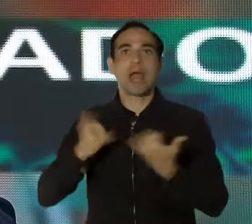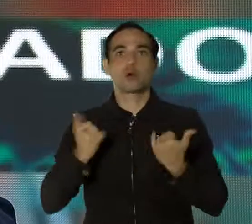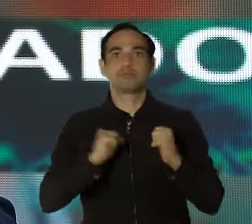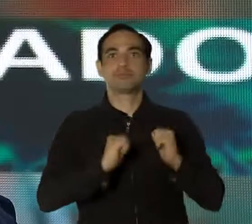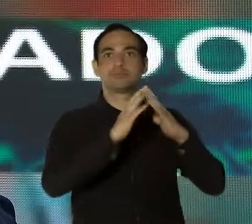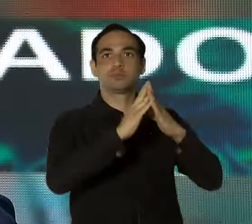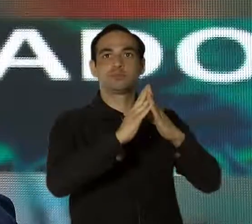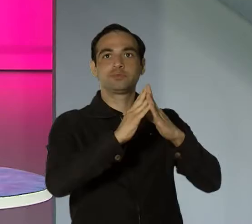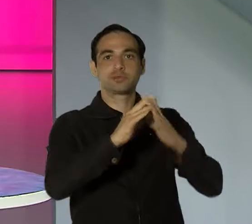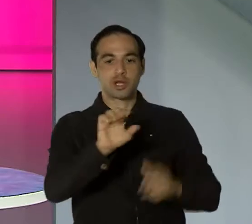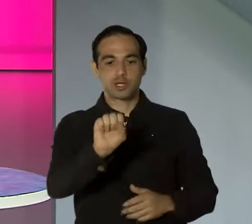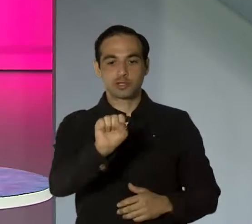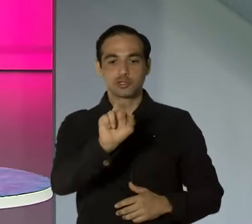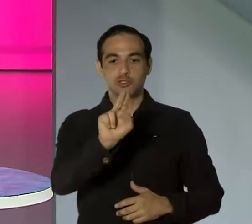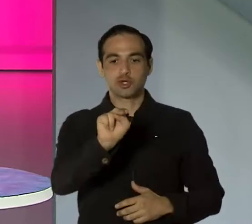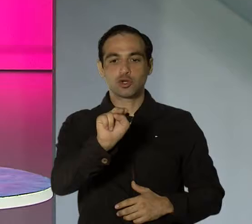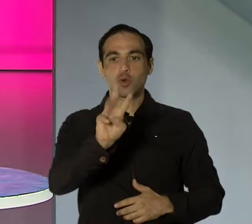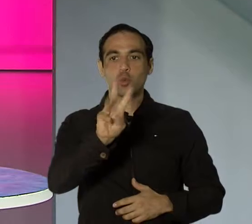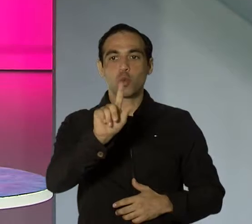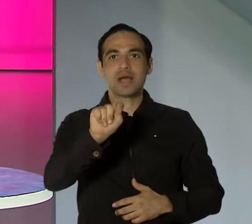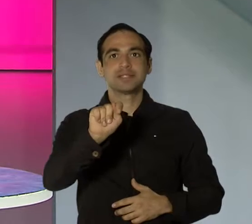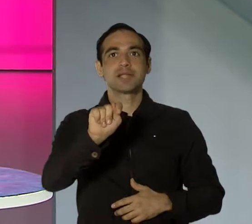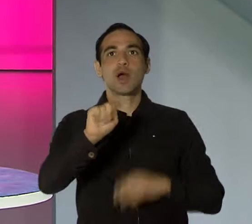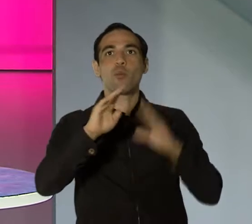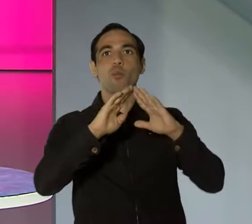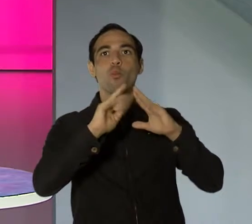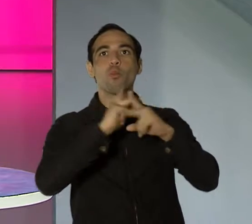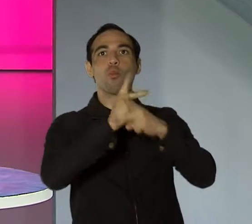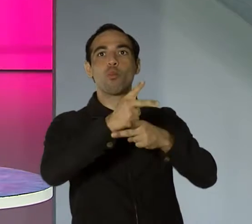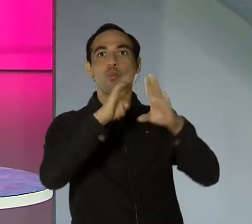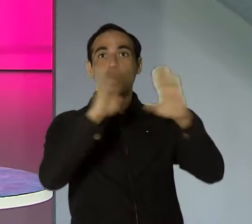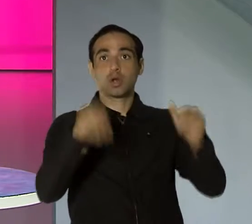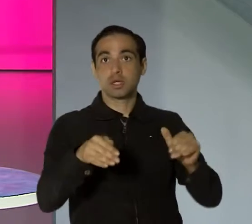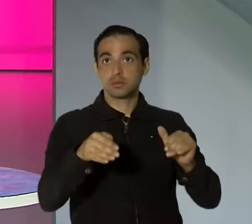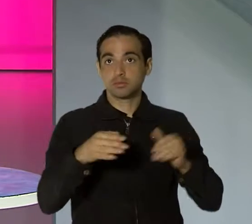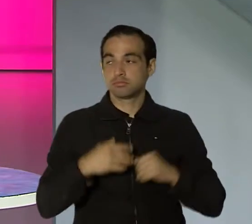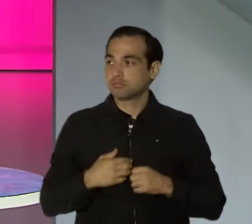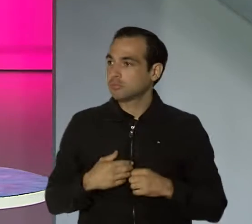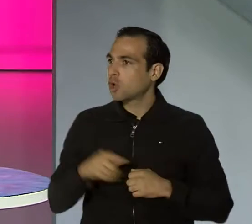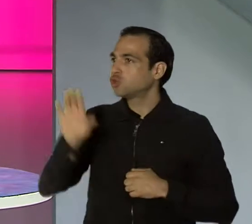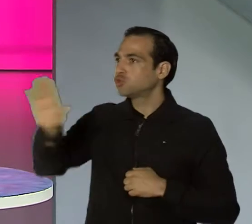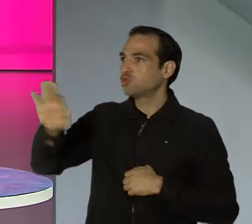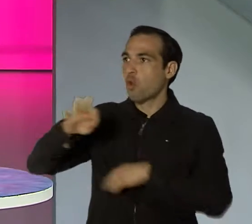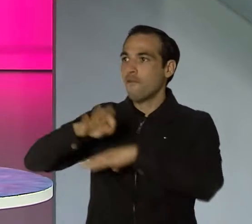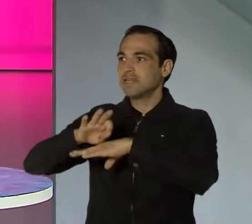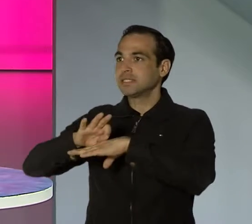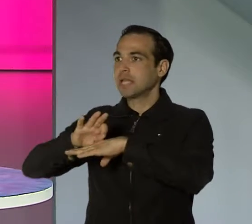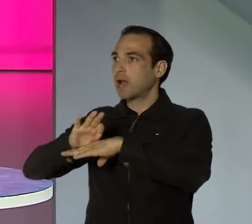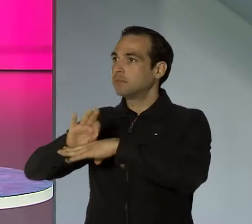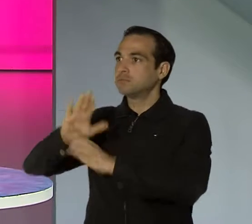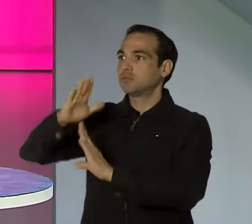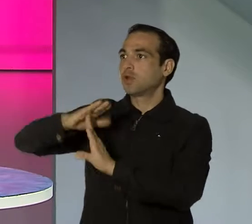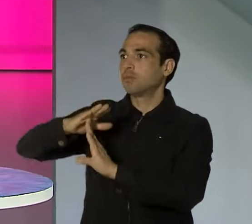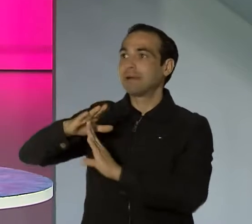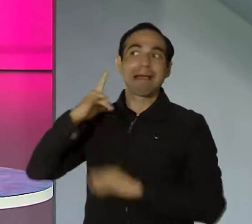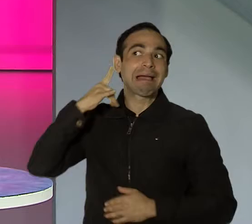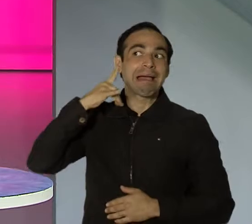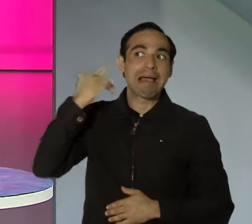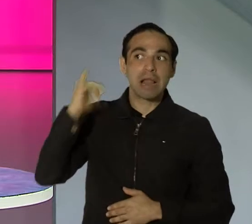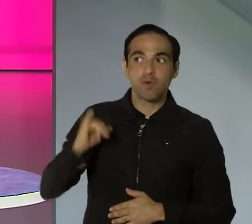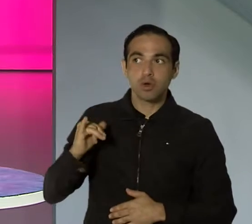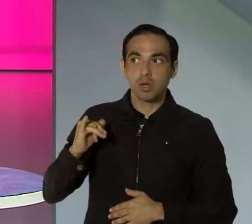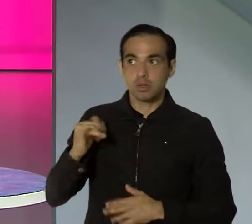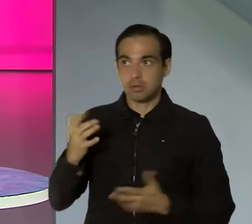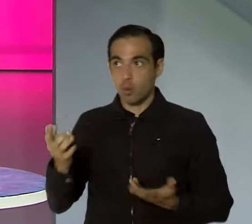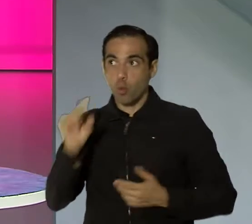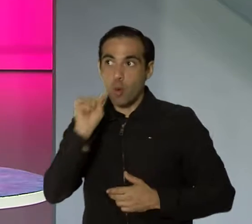Mortgage. Comenzamos diciendo que la base principal es en California y que la única representativa que tiene en Puerto Rico es SunWest, aquí